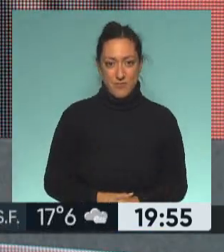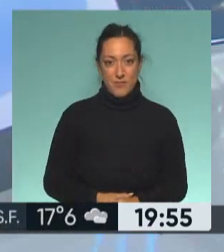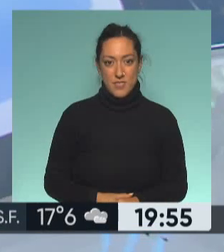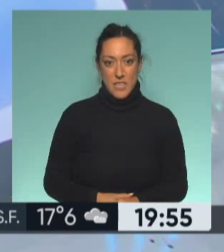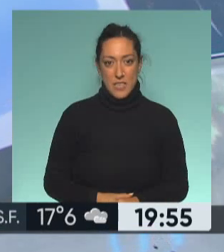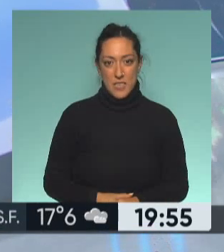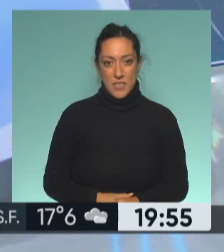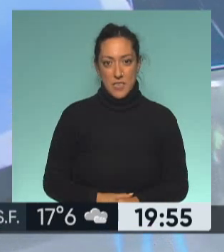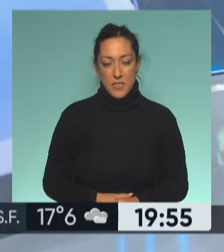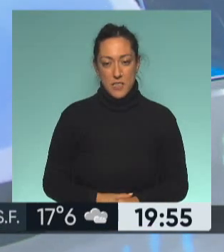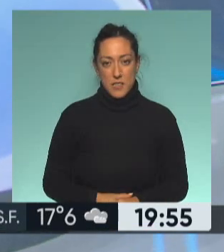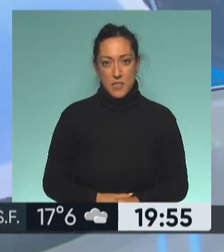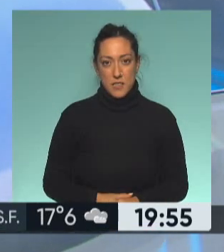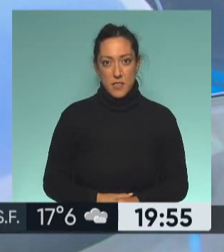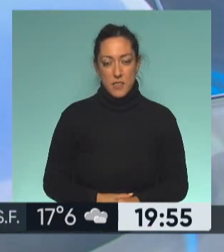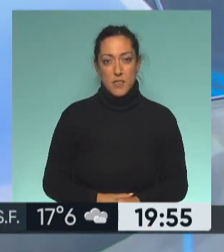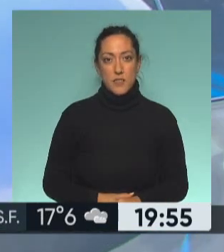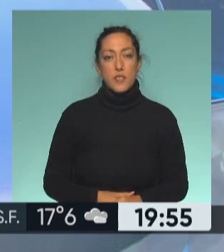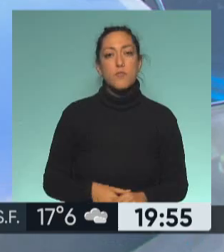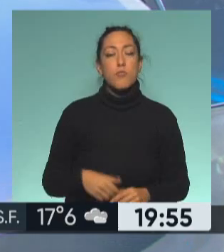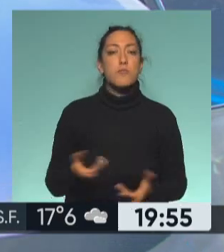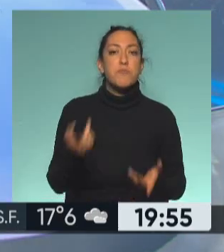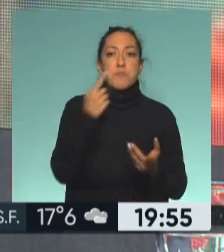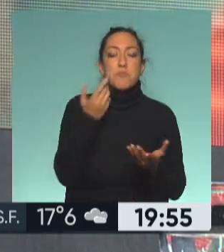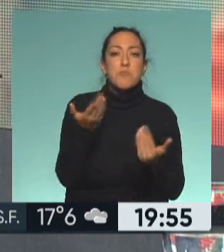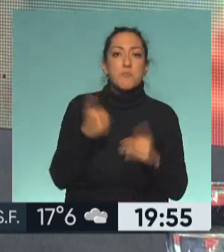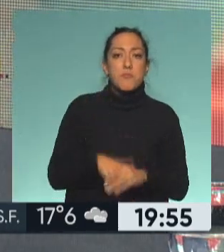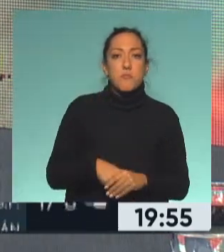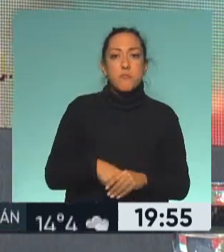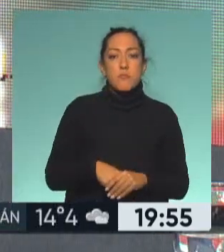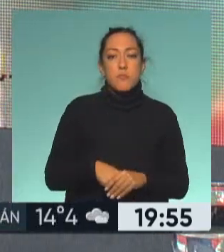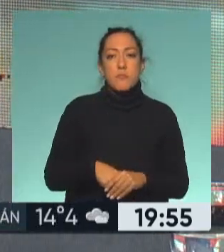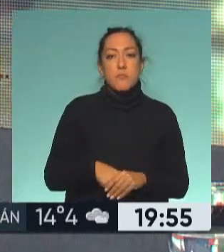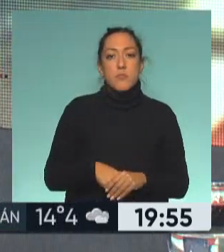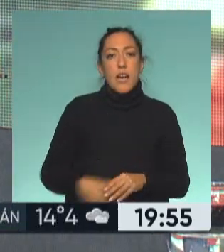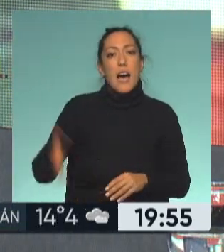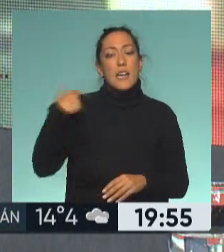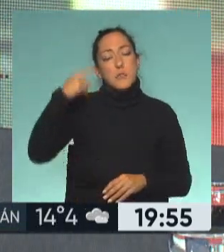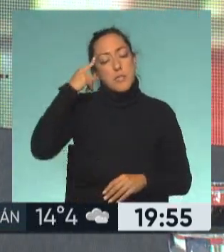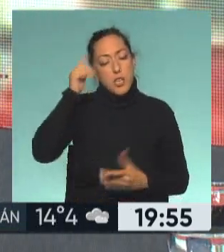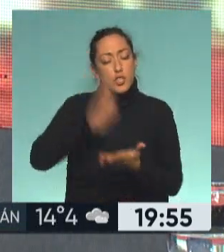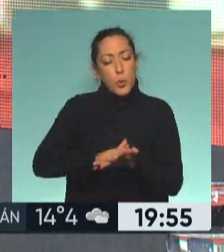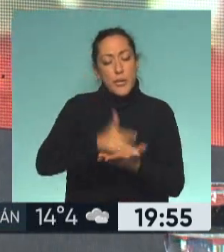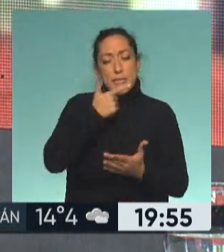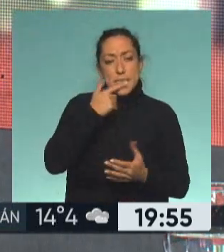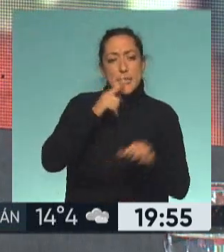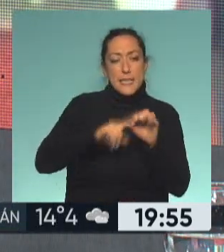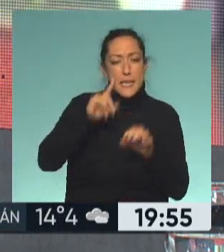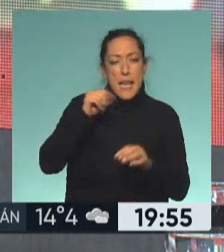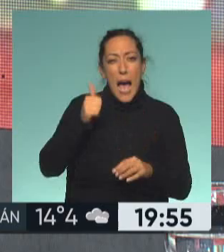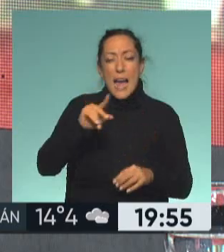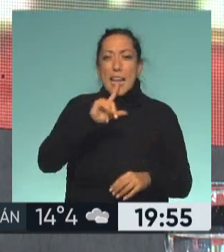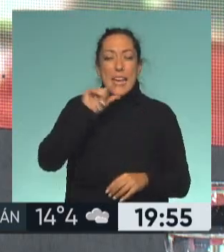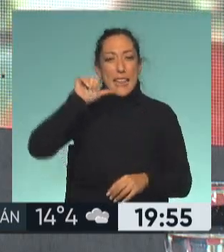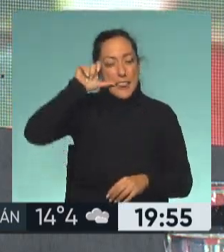minutos. Central. Diga lo que quiera, don Márcico. Desarrolle. A ver, me quedé pensando cuando hablabas antes lo de Schiaretti y lo que dijo Schiaretti hoy con